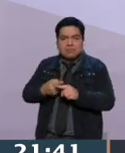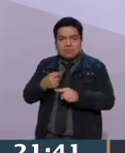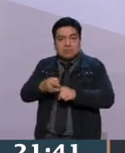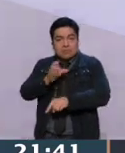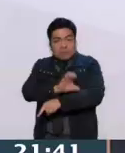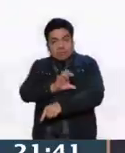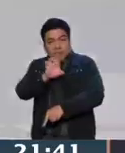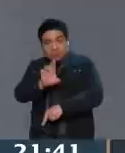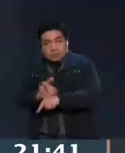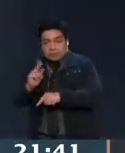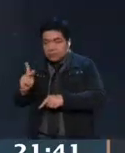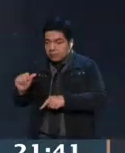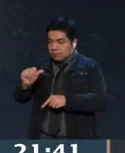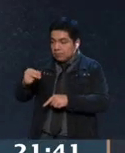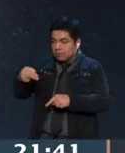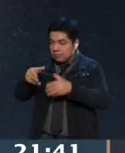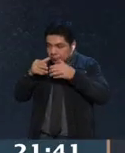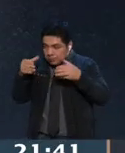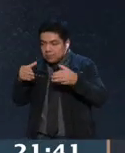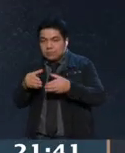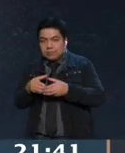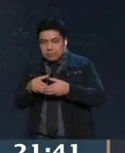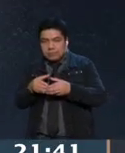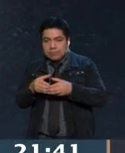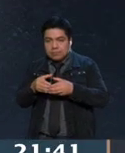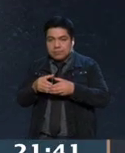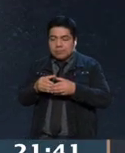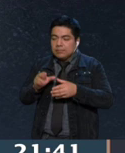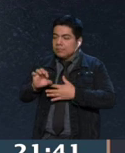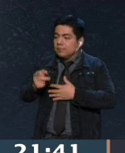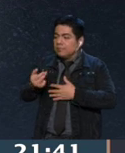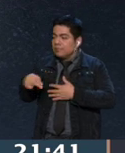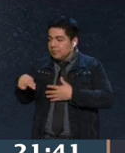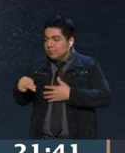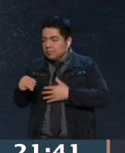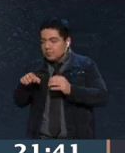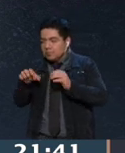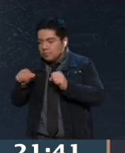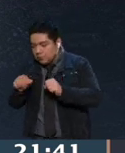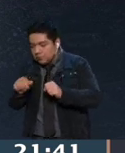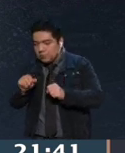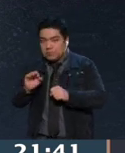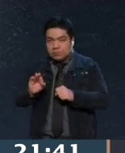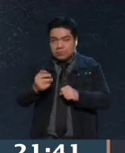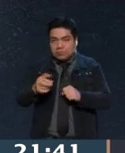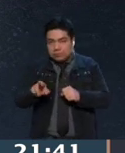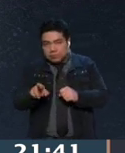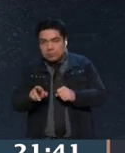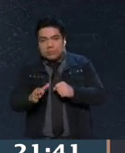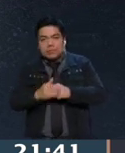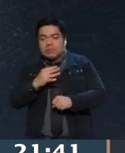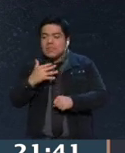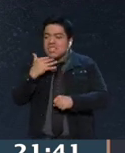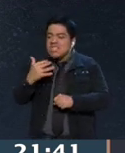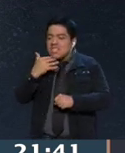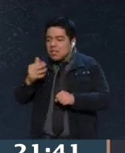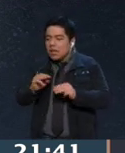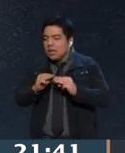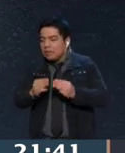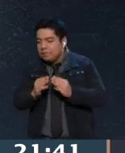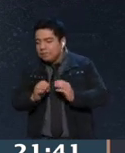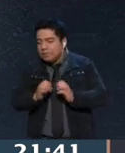de la bancada del PAN en el Congreso capitalino tras la salida de Cristian N., quien fue detenido por la Fiscalía por la trama de corrupción del cártel